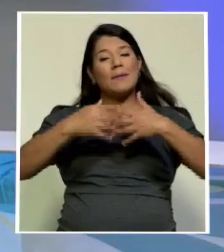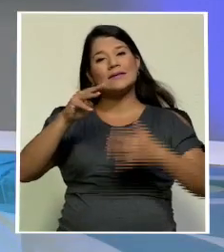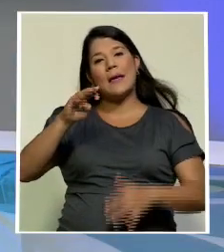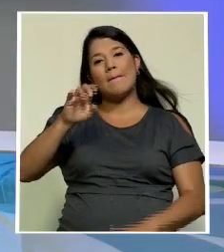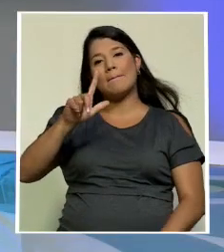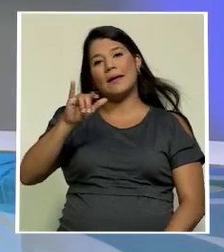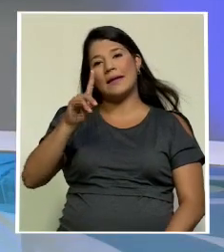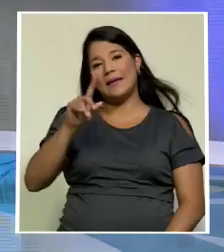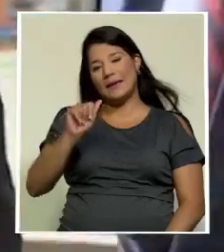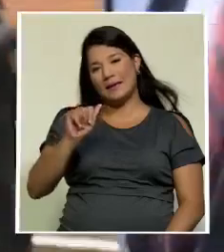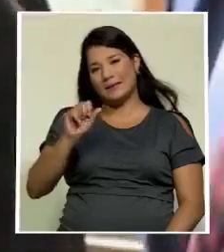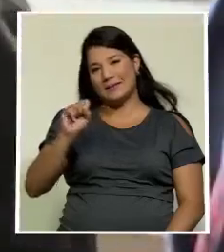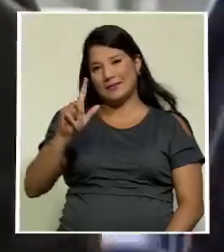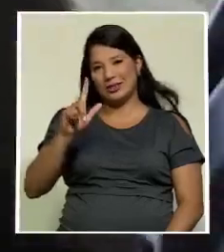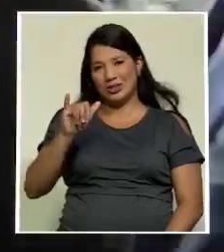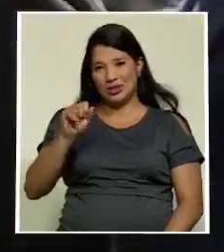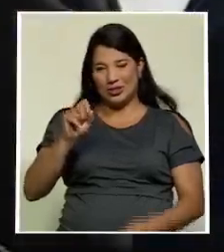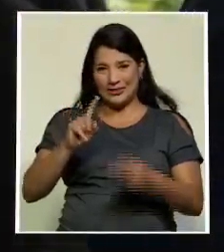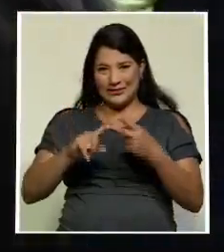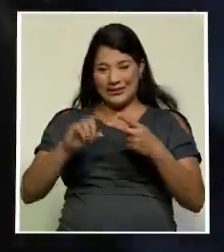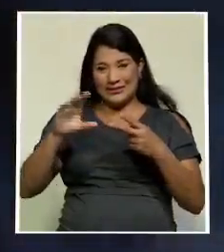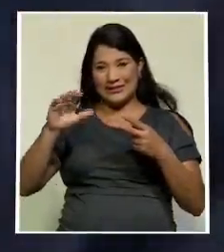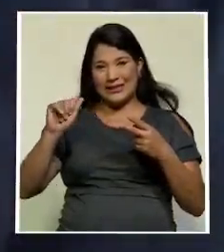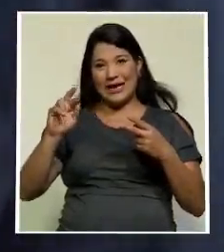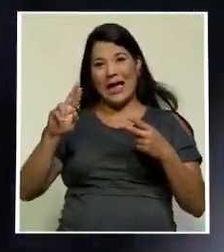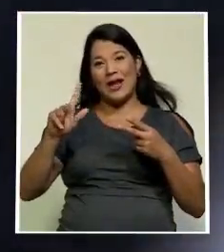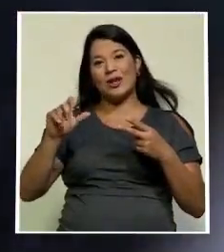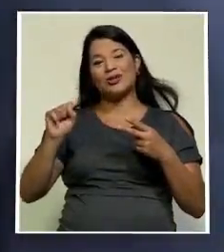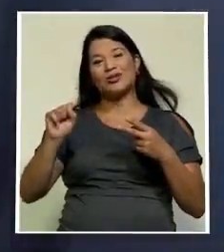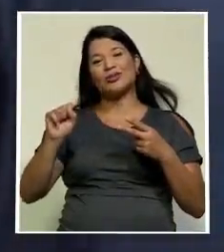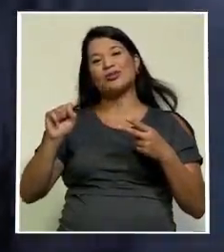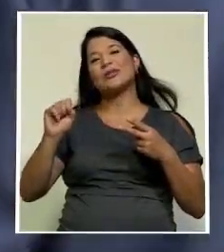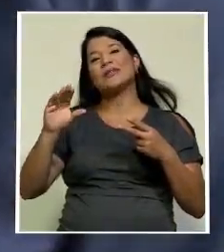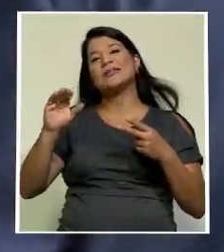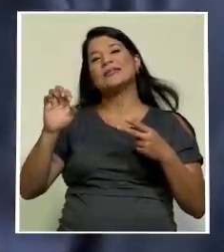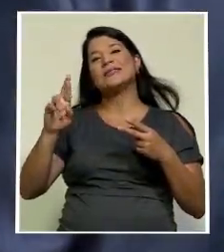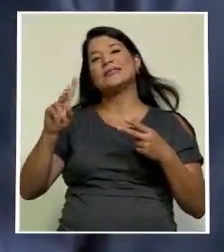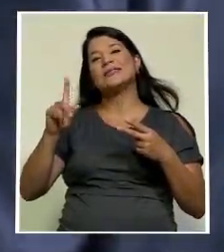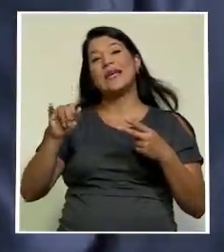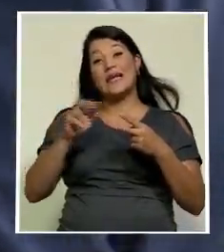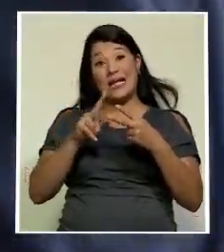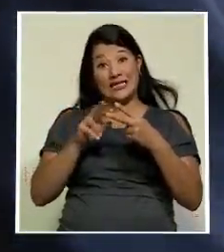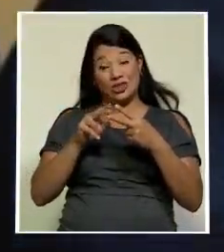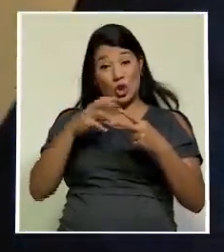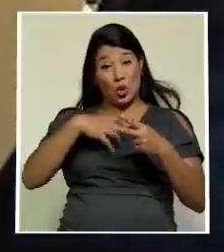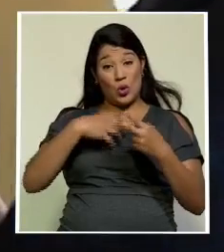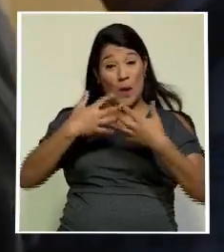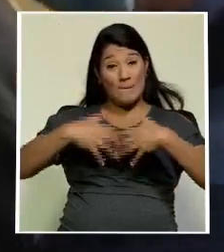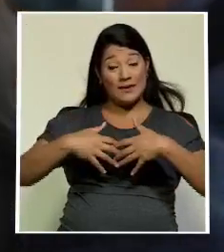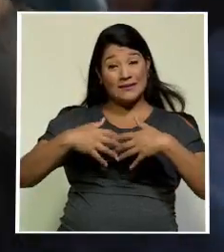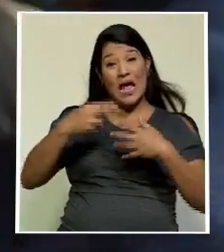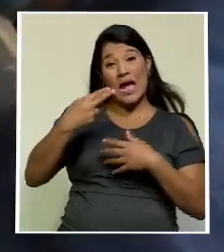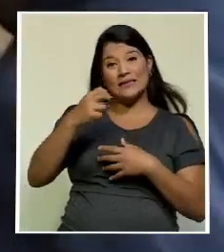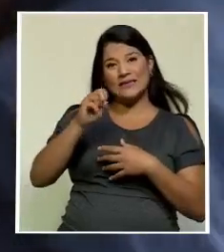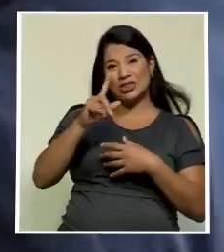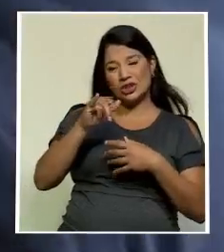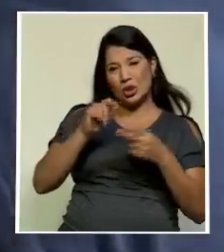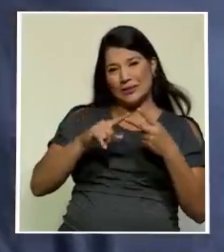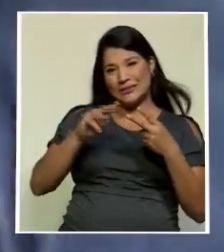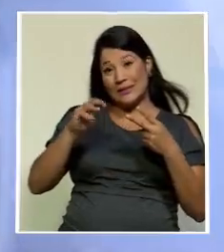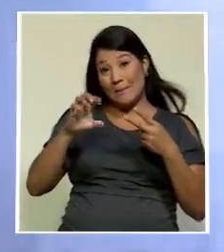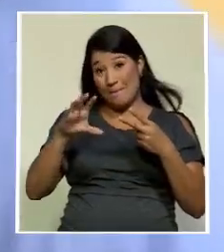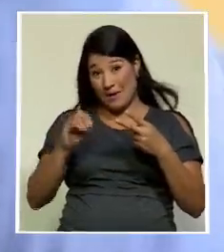Carlos Cerda deberán pasar 5 meses más en prisión preventiva. Este martes se vencieron los primeros 4 meses que les interpusieron desde su